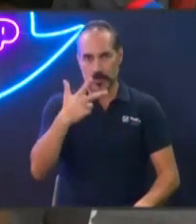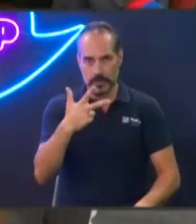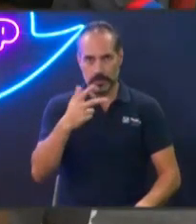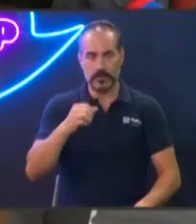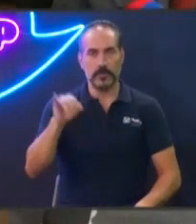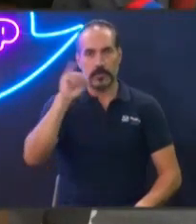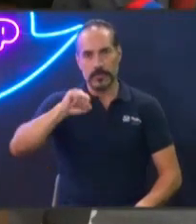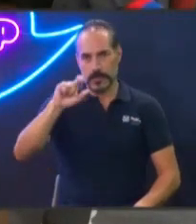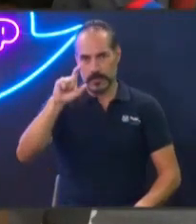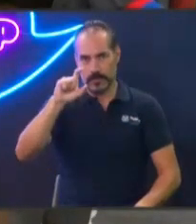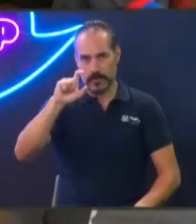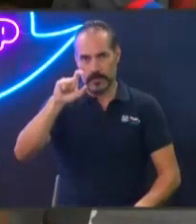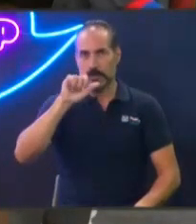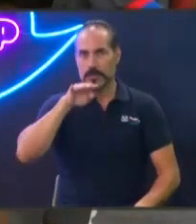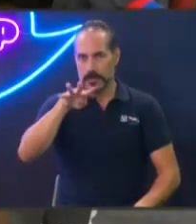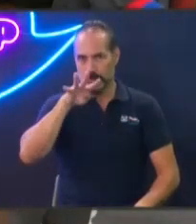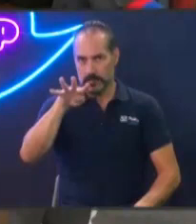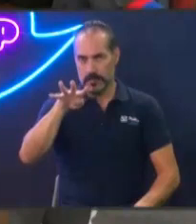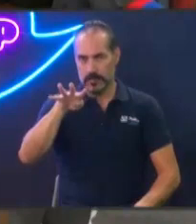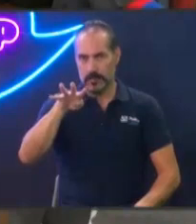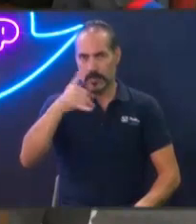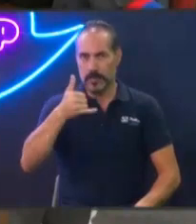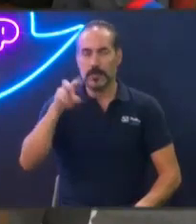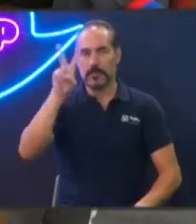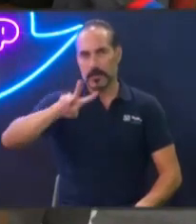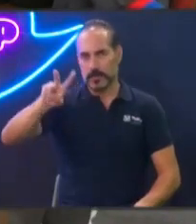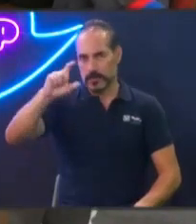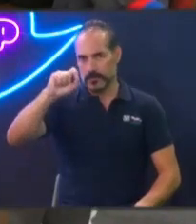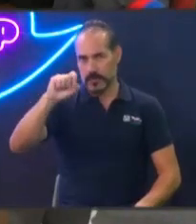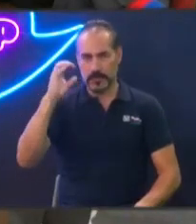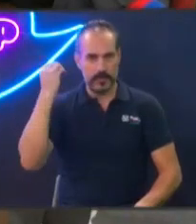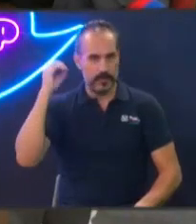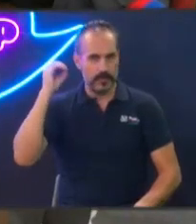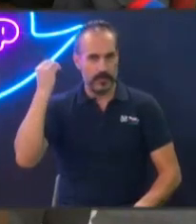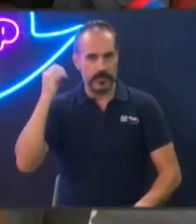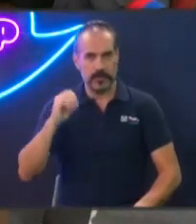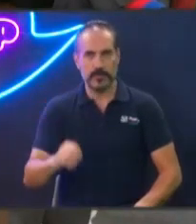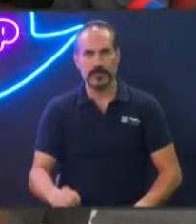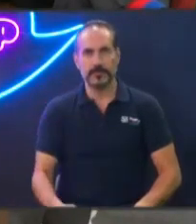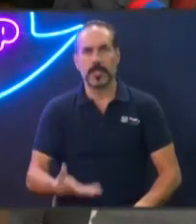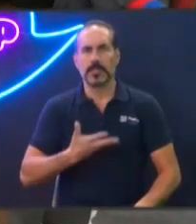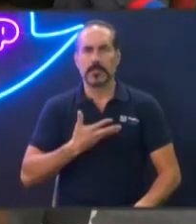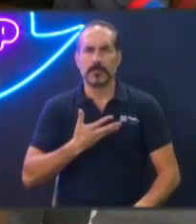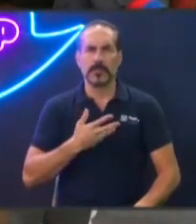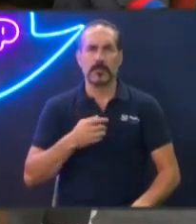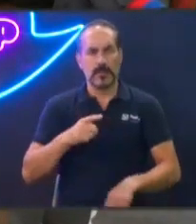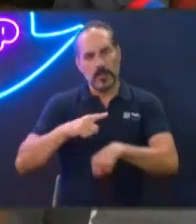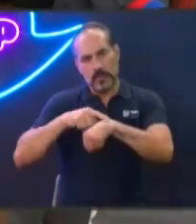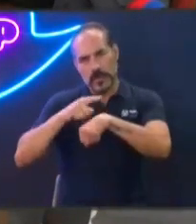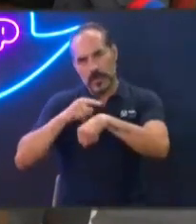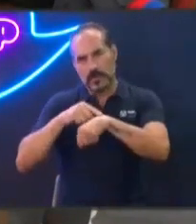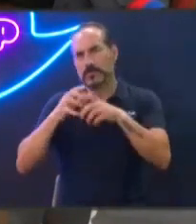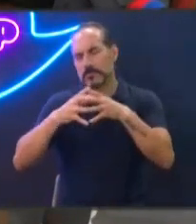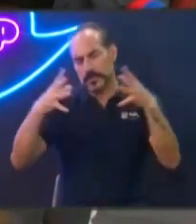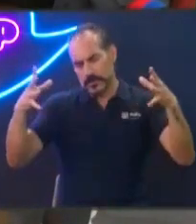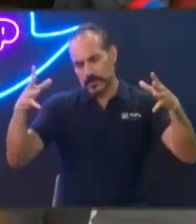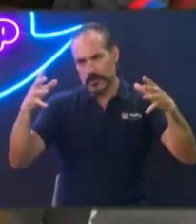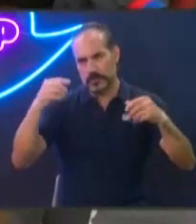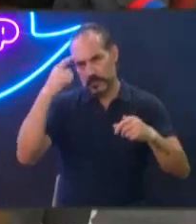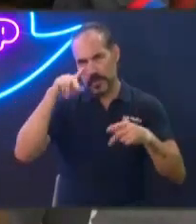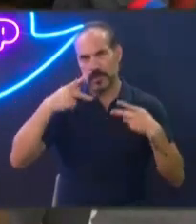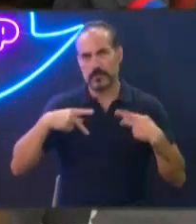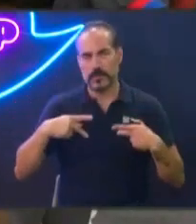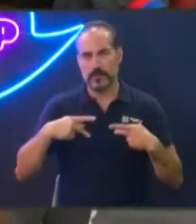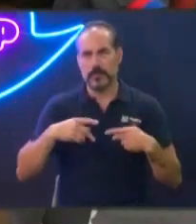eh Perdón 19 y viernes 20 de octubre tenemos horarios eh amplios para que la gente se